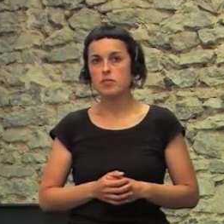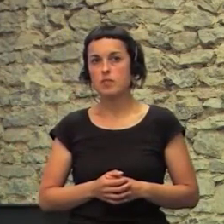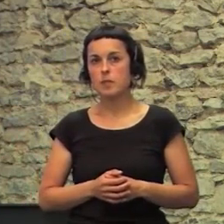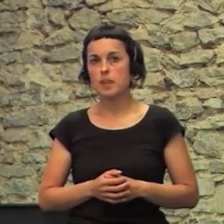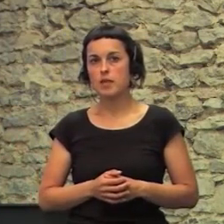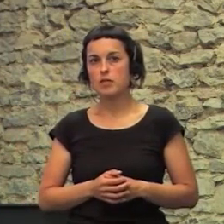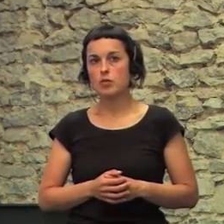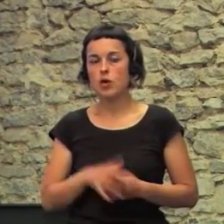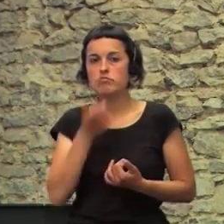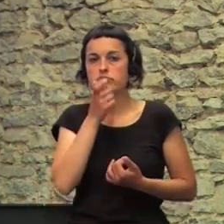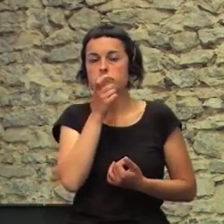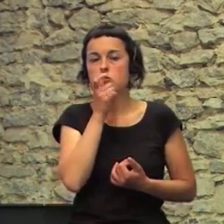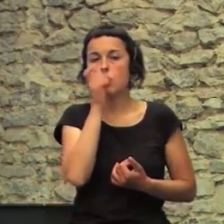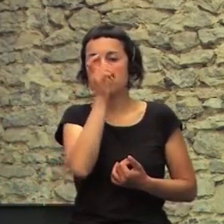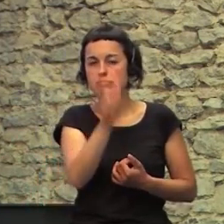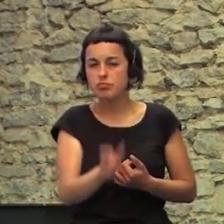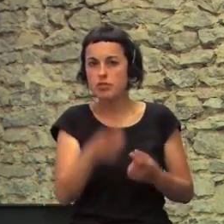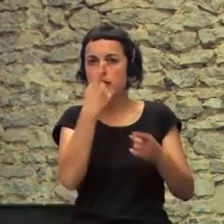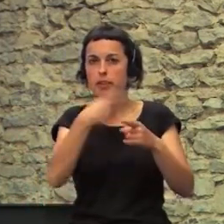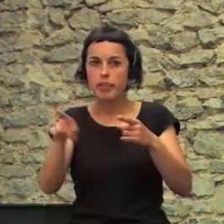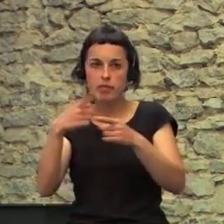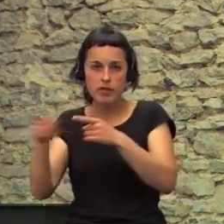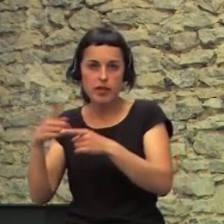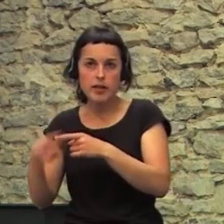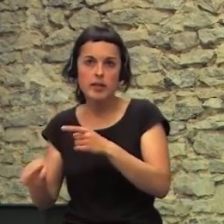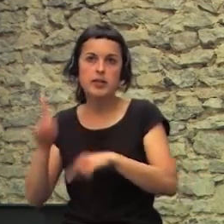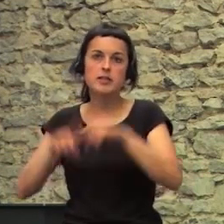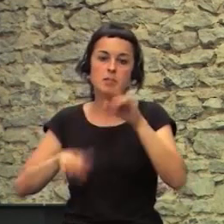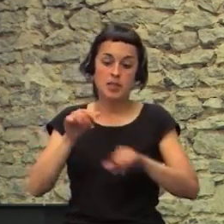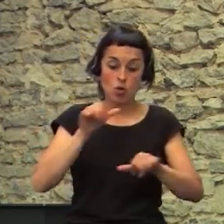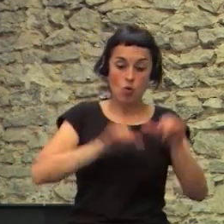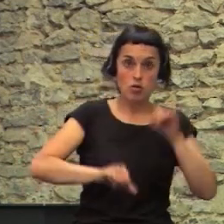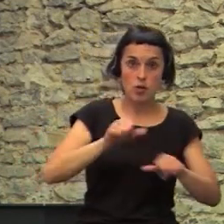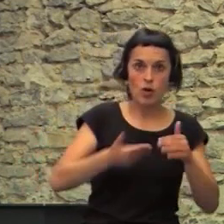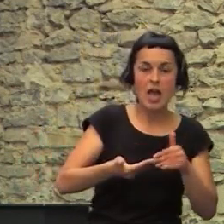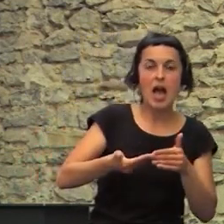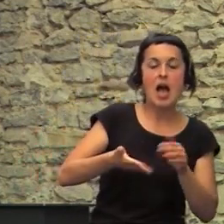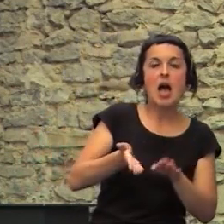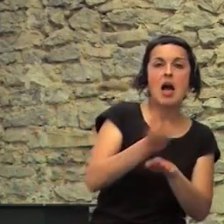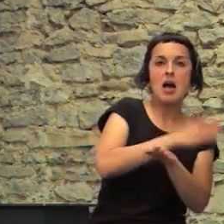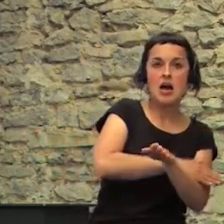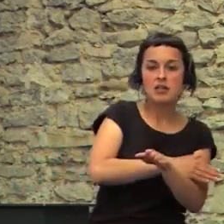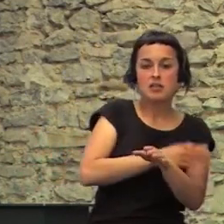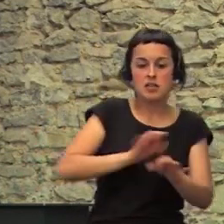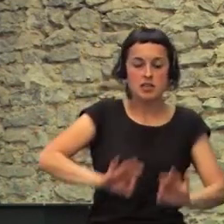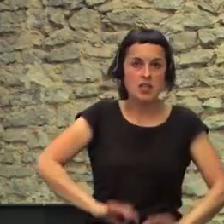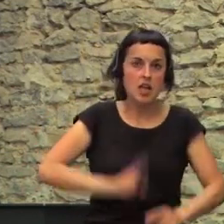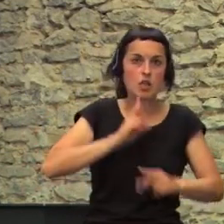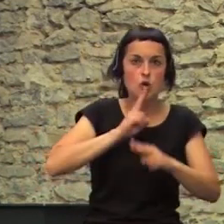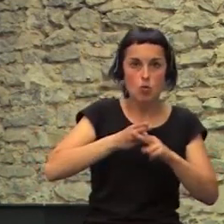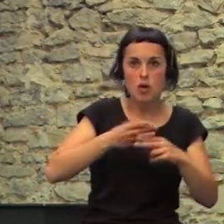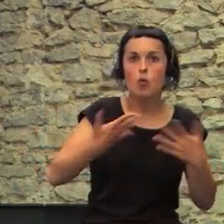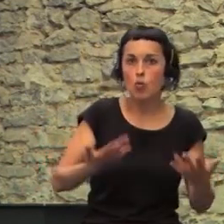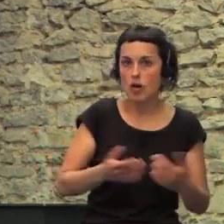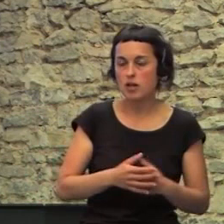terminologías para definir antes de la cirugía esos genitales y también muchísimas escalas, la más conocida, la de